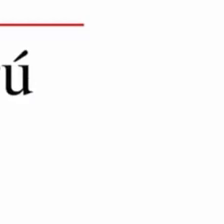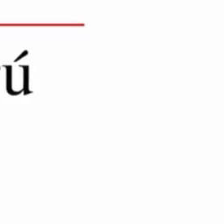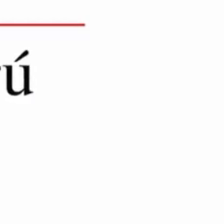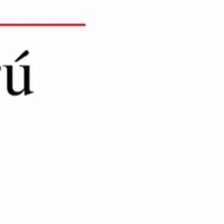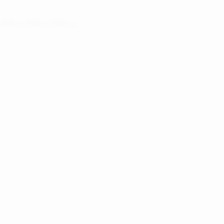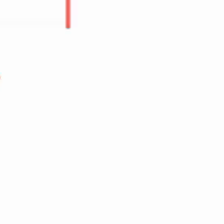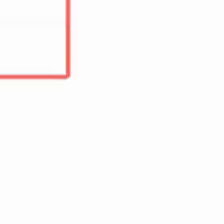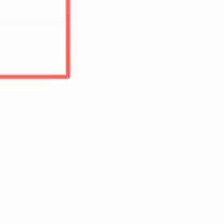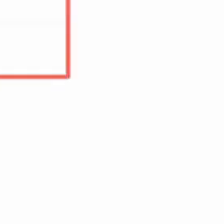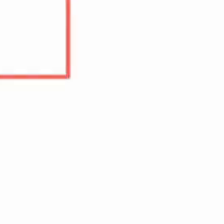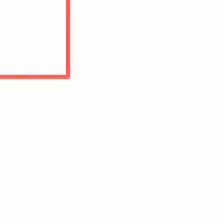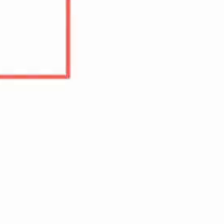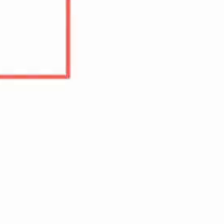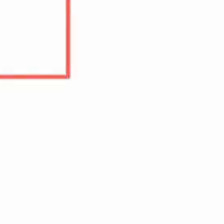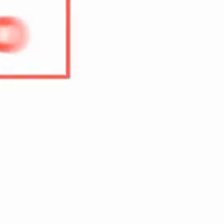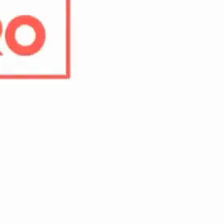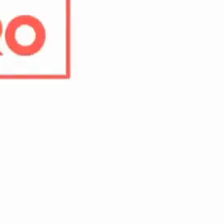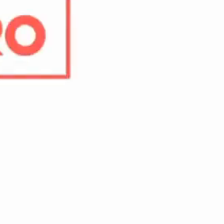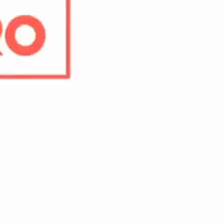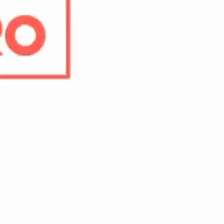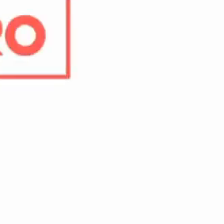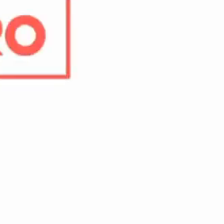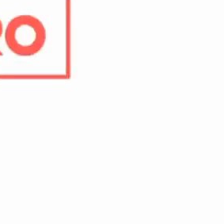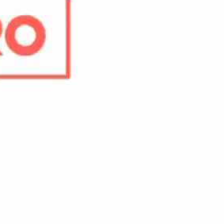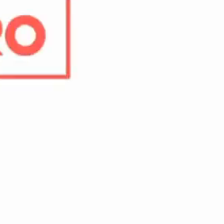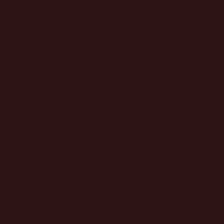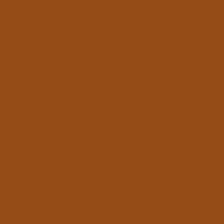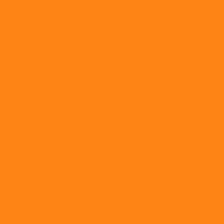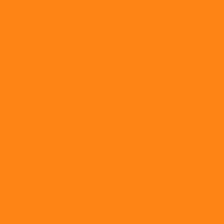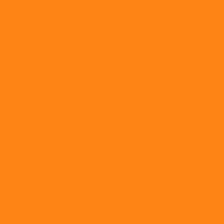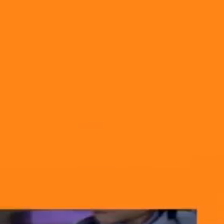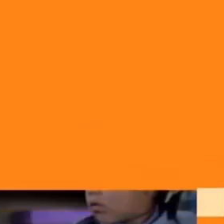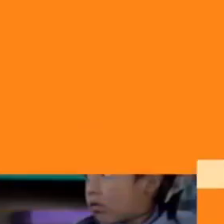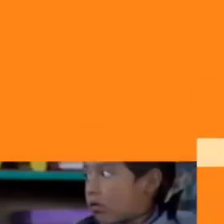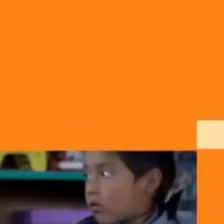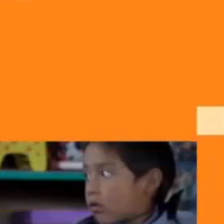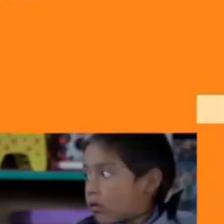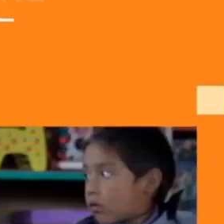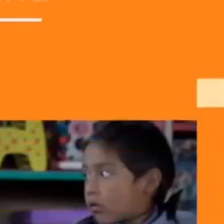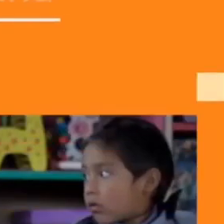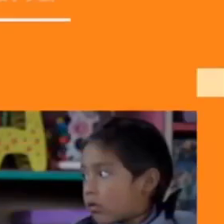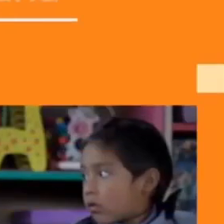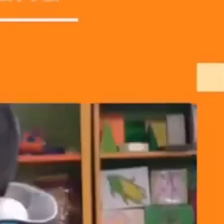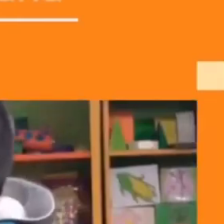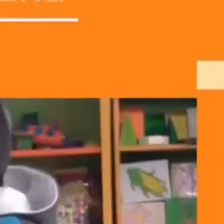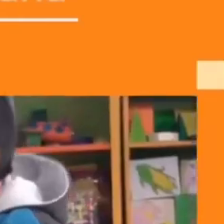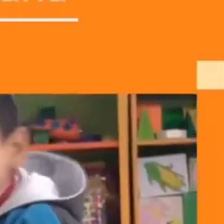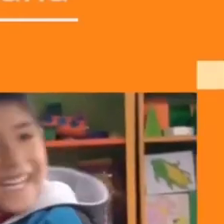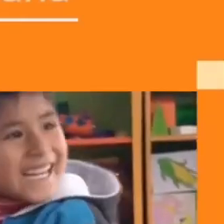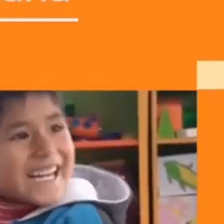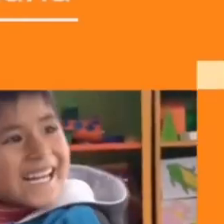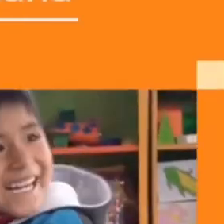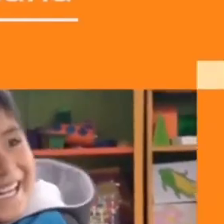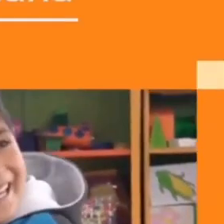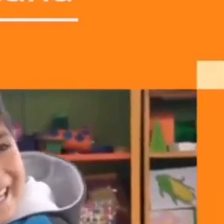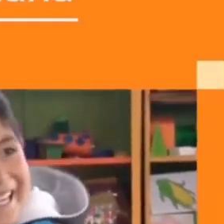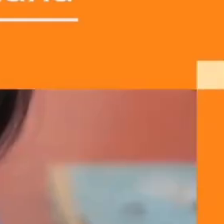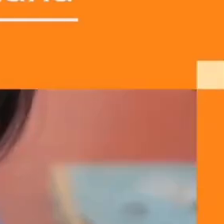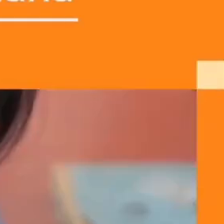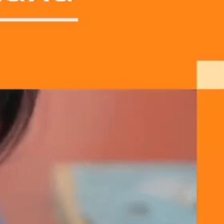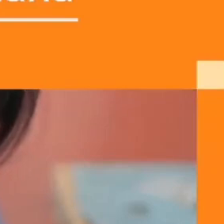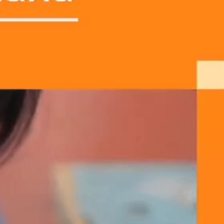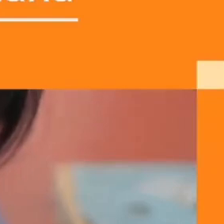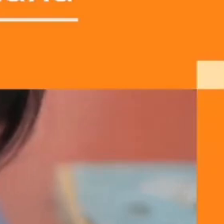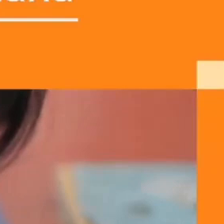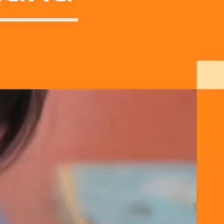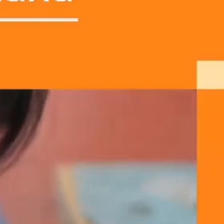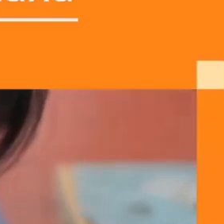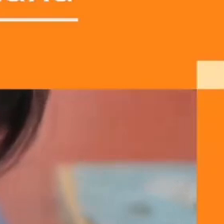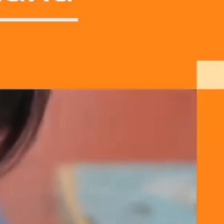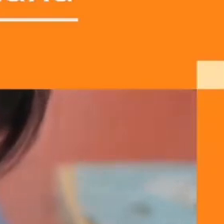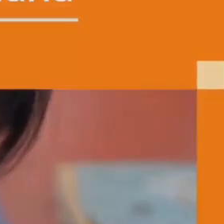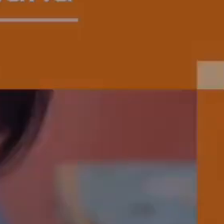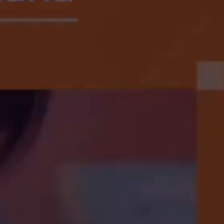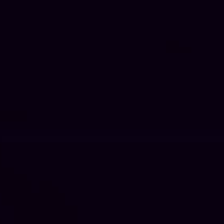Gobierno del Perú. El Perú primero. Estamos viendo Aprendo en Casa,